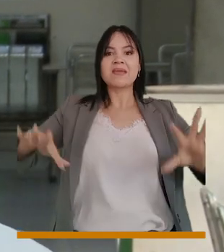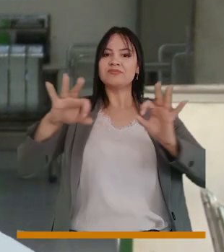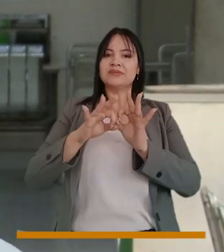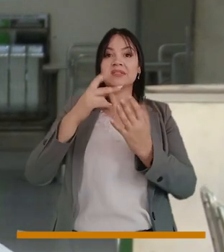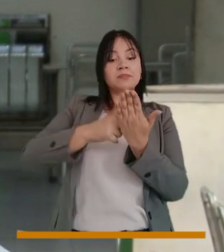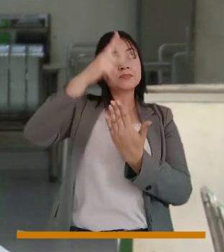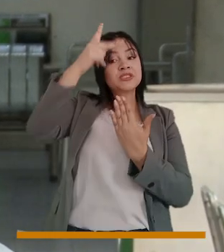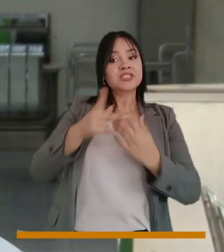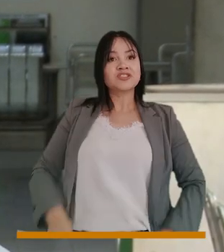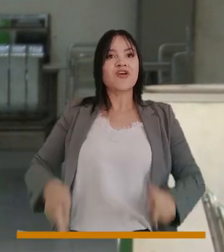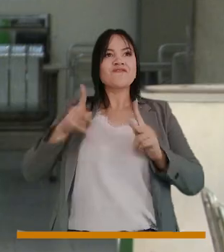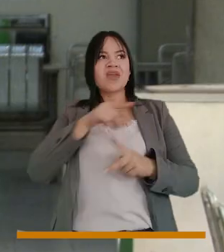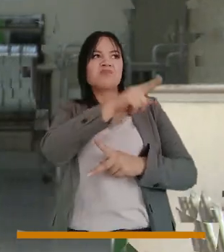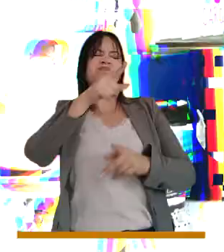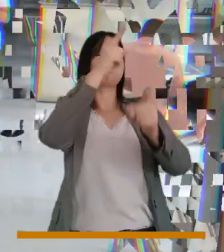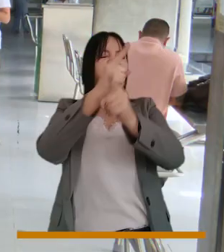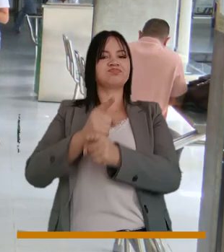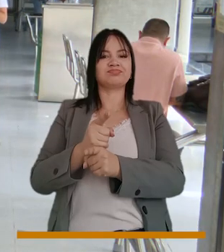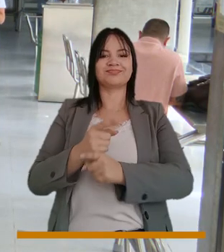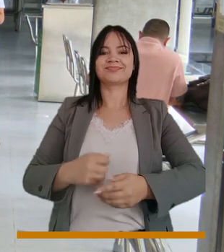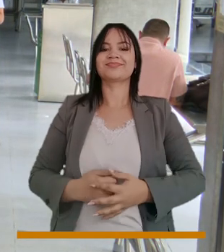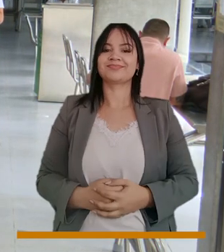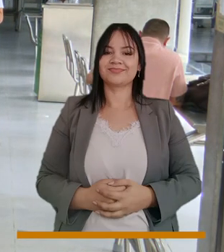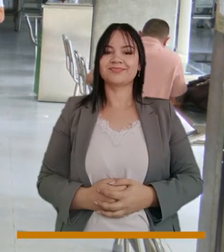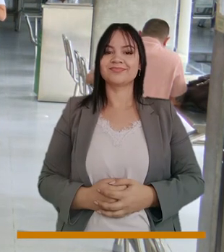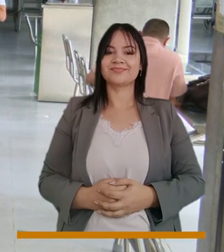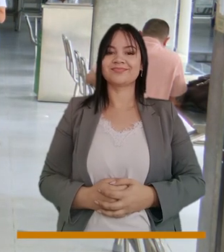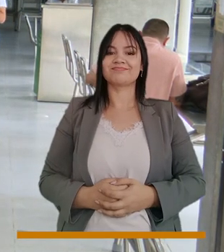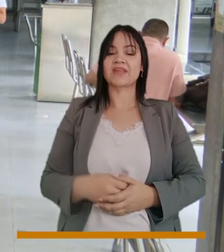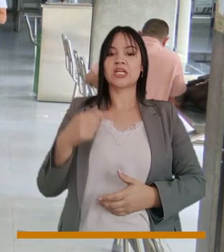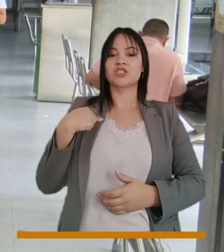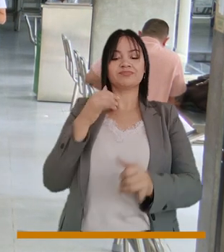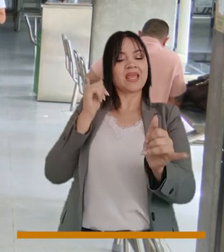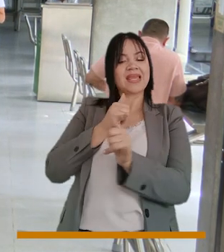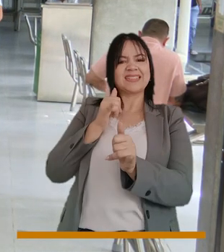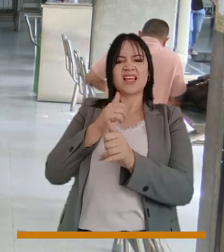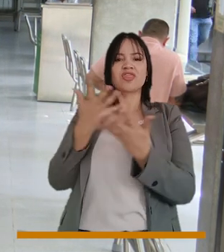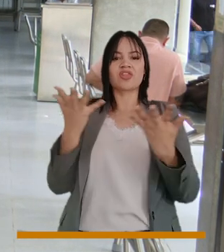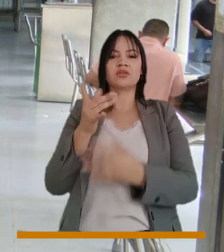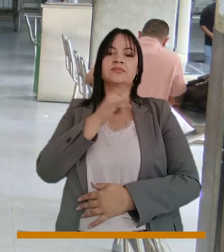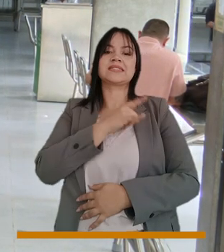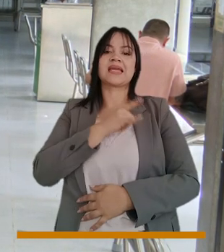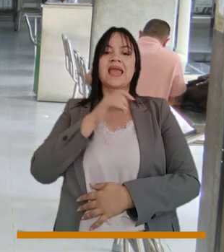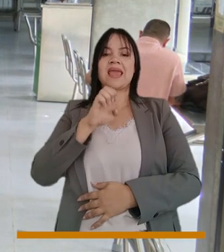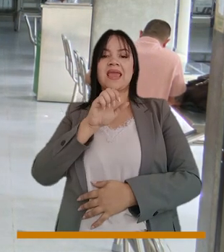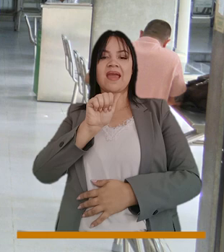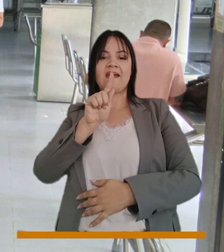consolidar los proyectos de vida de nuestra gente. Soy ingeniero de la Universidad EAFIT y